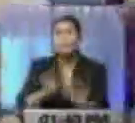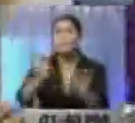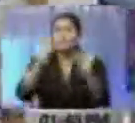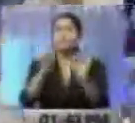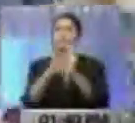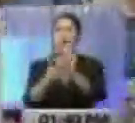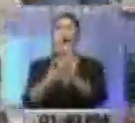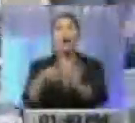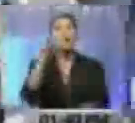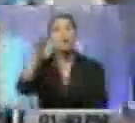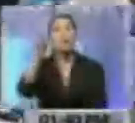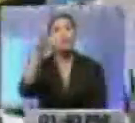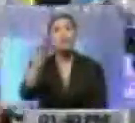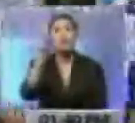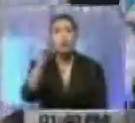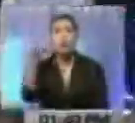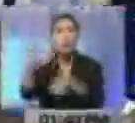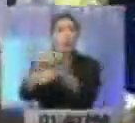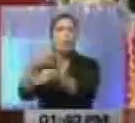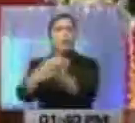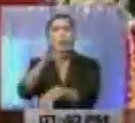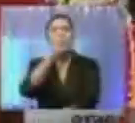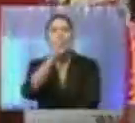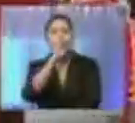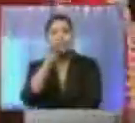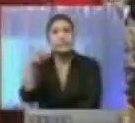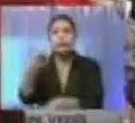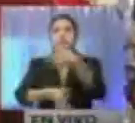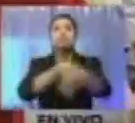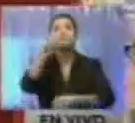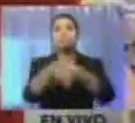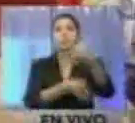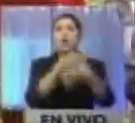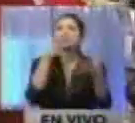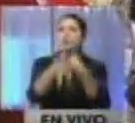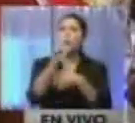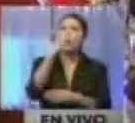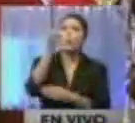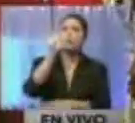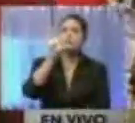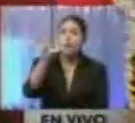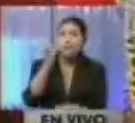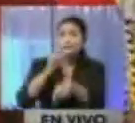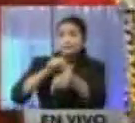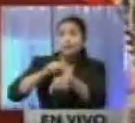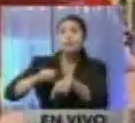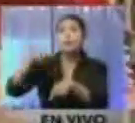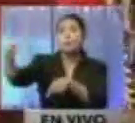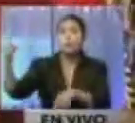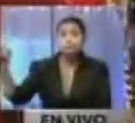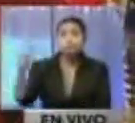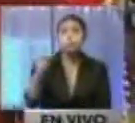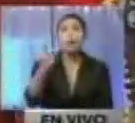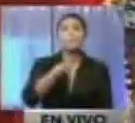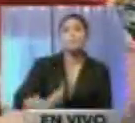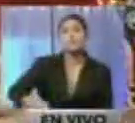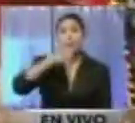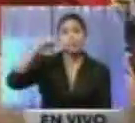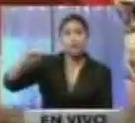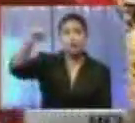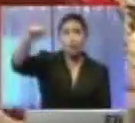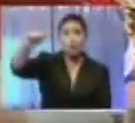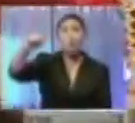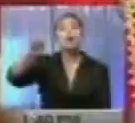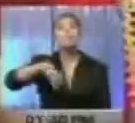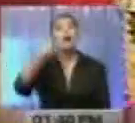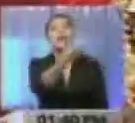del profesor Adán Chávez sobre todo lo que es el contexto histórico del Congreso de la Patria. En pocos minutos vamos a estar recibiendo a nuestro presidente Nicolás Maduro